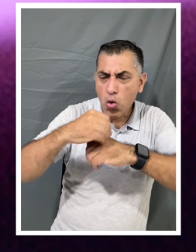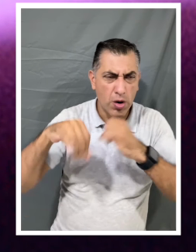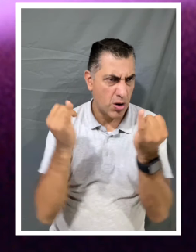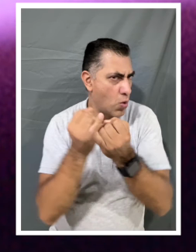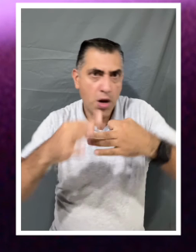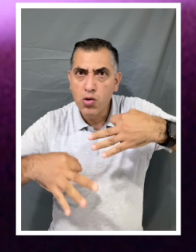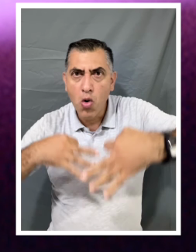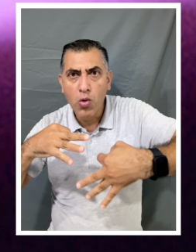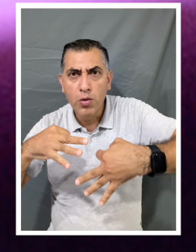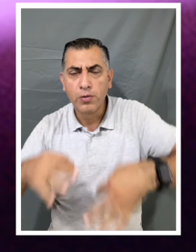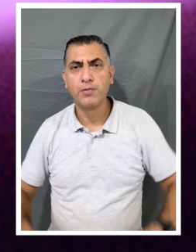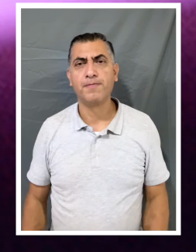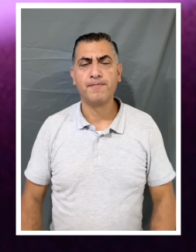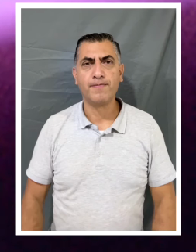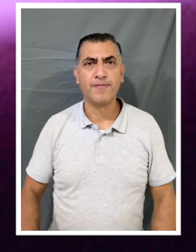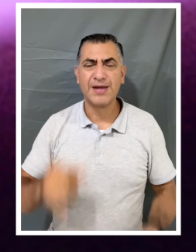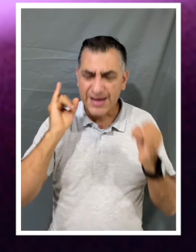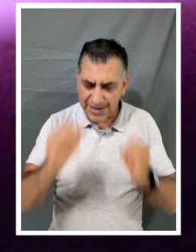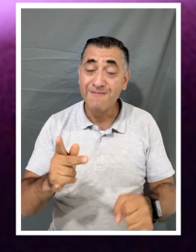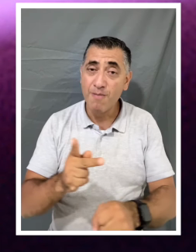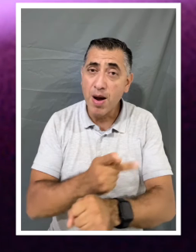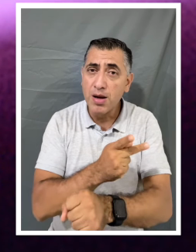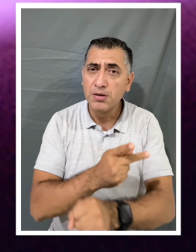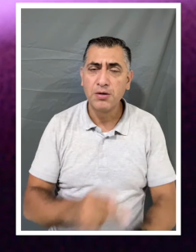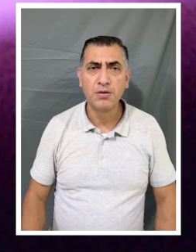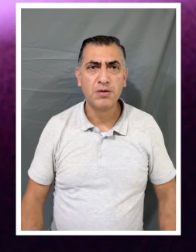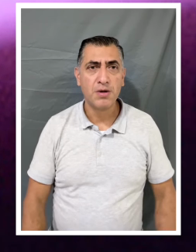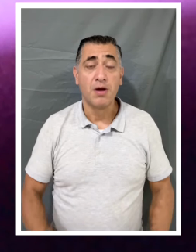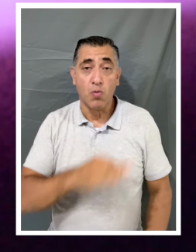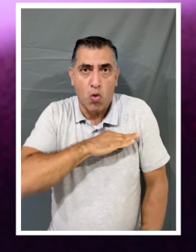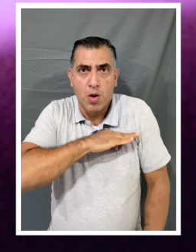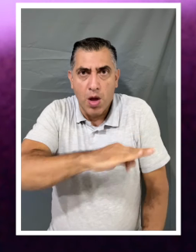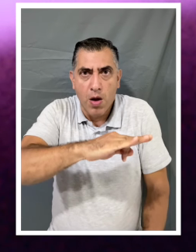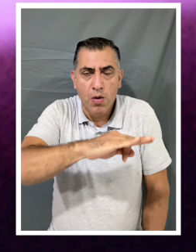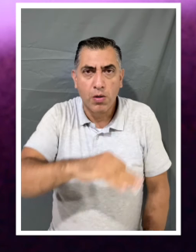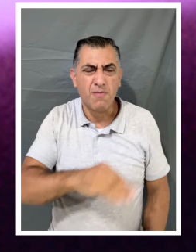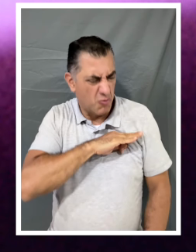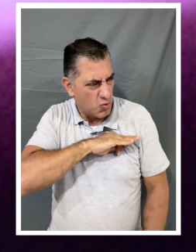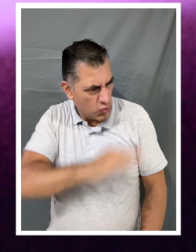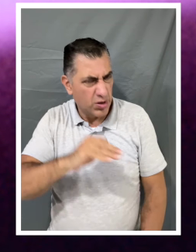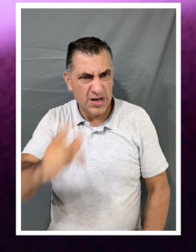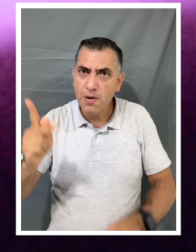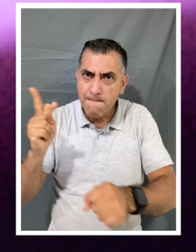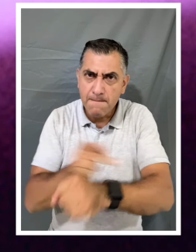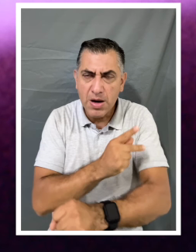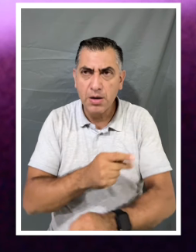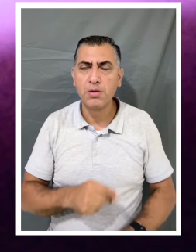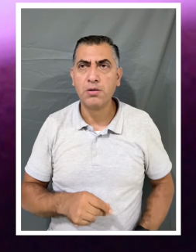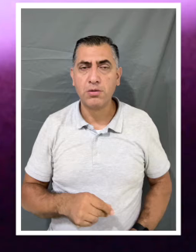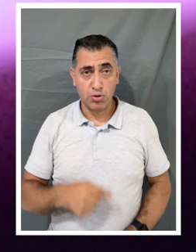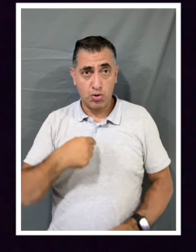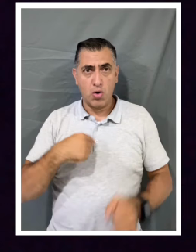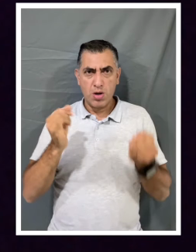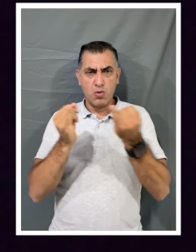mismo sentir eso sí pasa es posible es posible que eso pase es más a